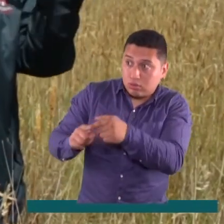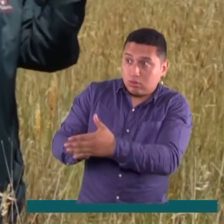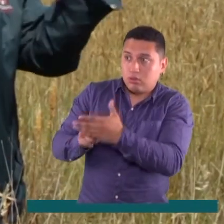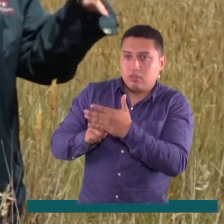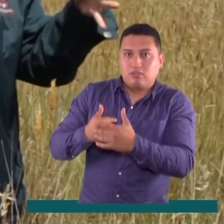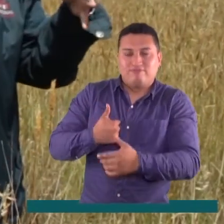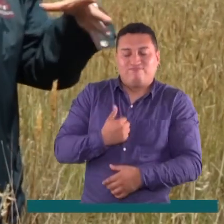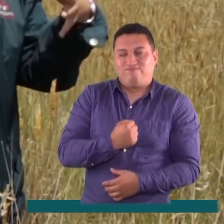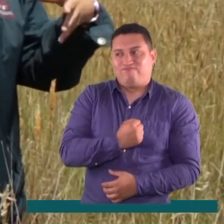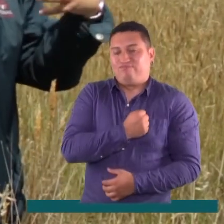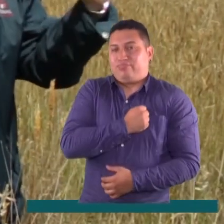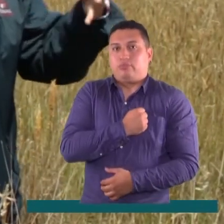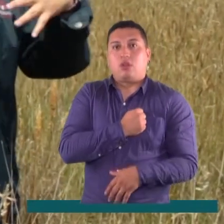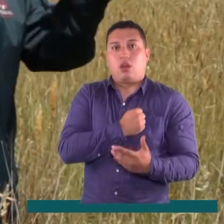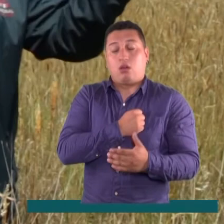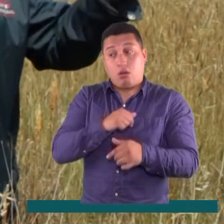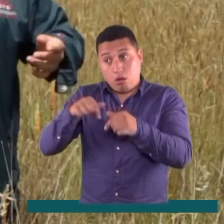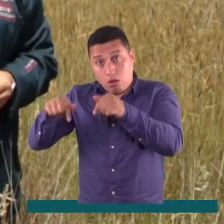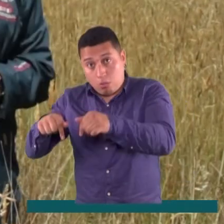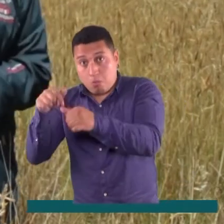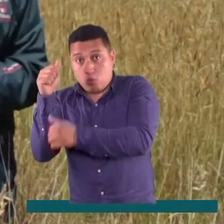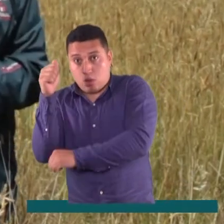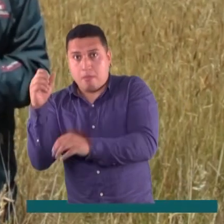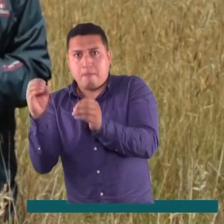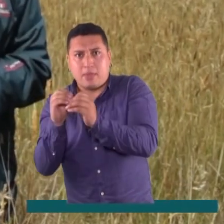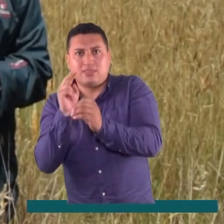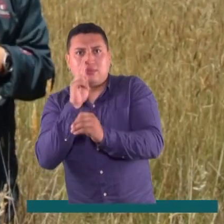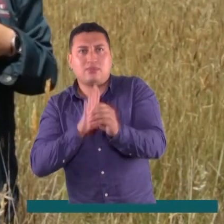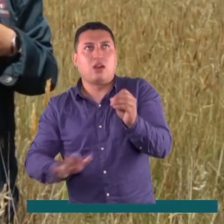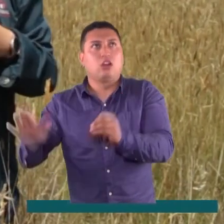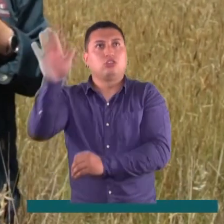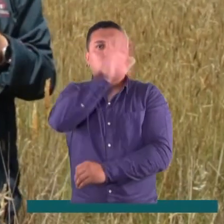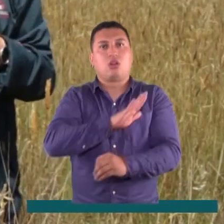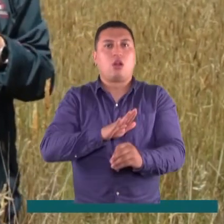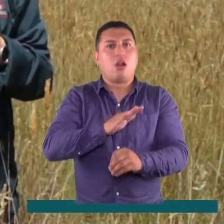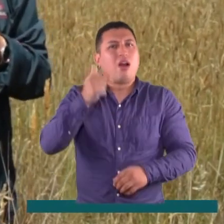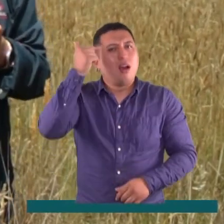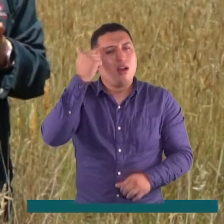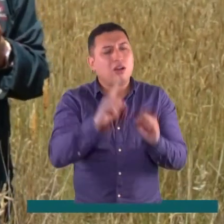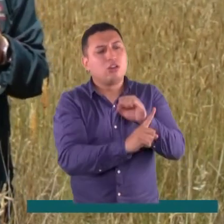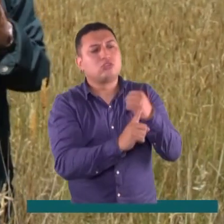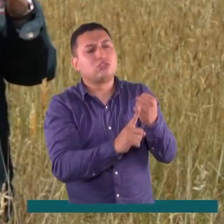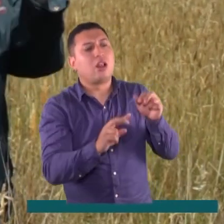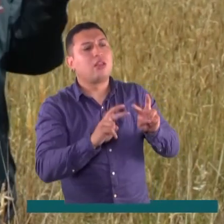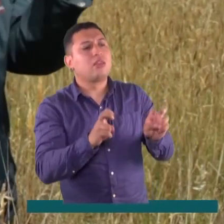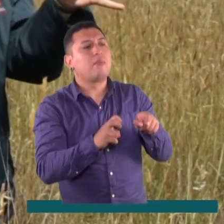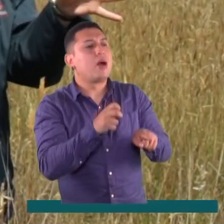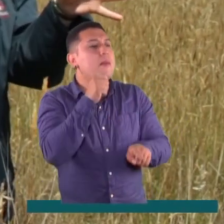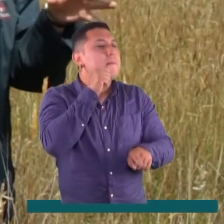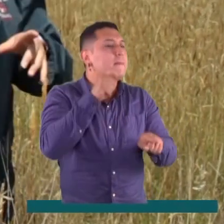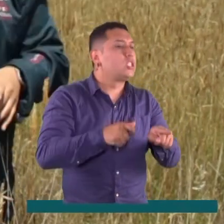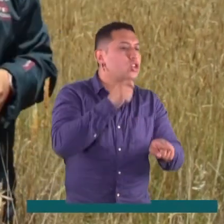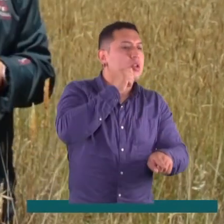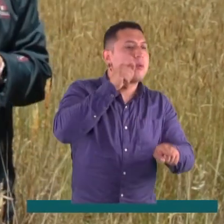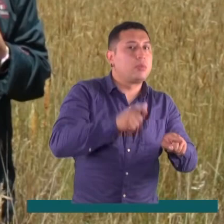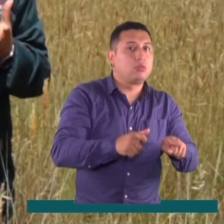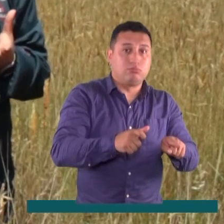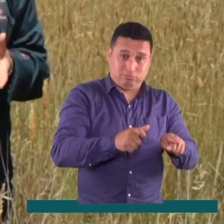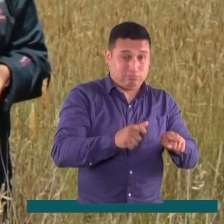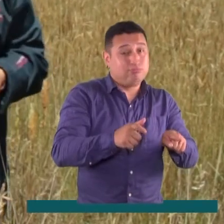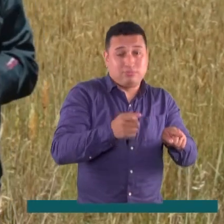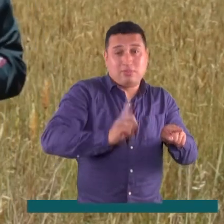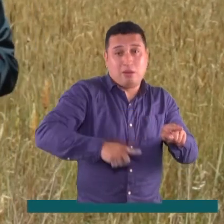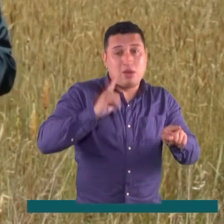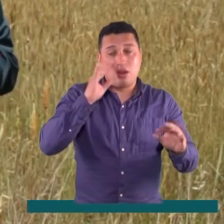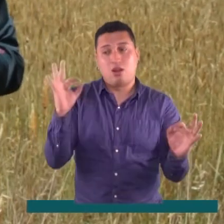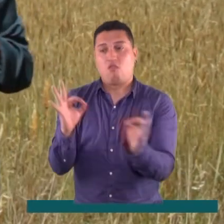Misiones quizás no solo aquí en Boyacá, sino a nivel nacional. Entonces lo social a veces solo lo hemos enfocado a las personas, pero lo social también